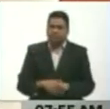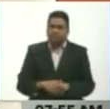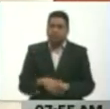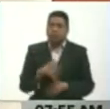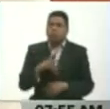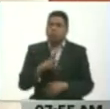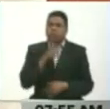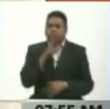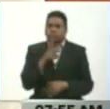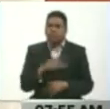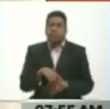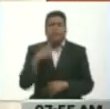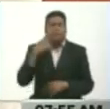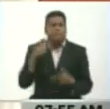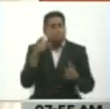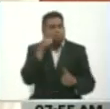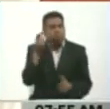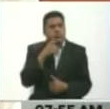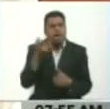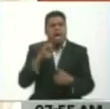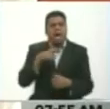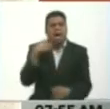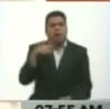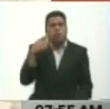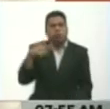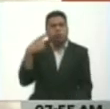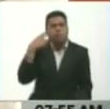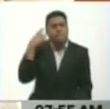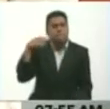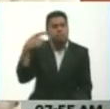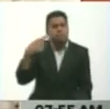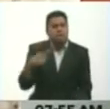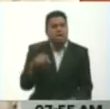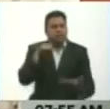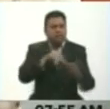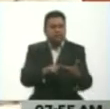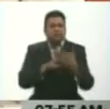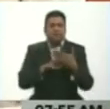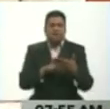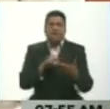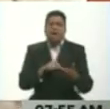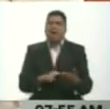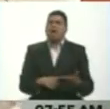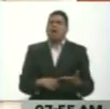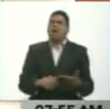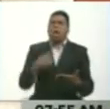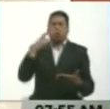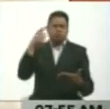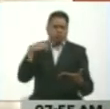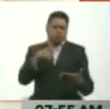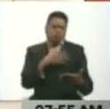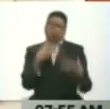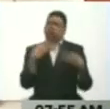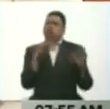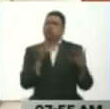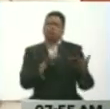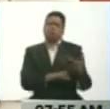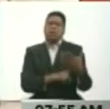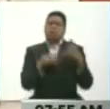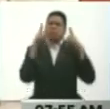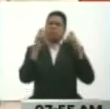buscan acostumbrar a nuestra familia a ese tipo de acciones. Nosotros hace unos años aquí no sabíamos lo que era el